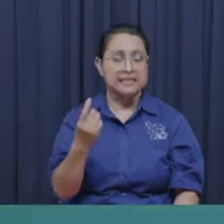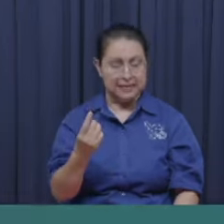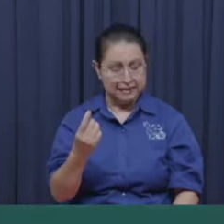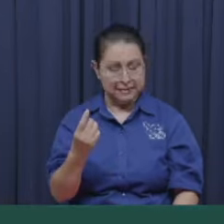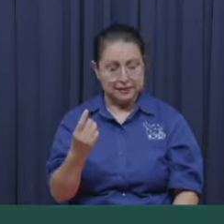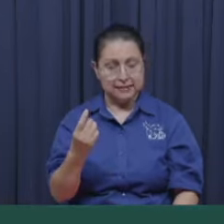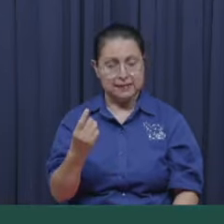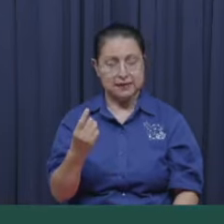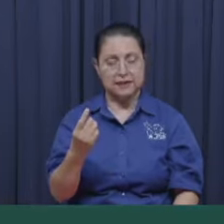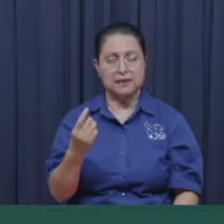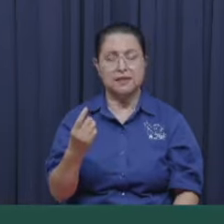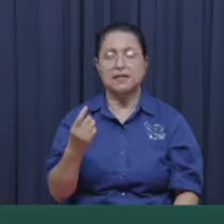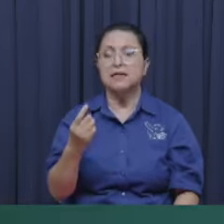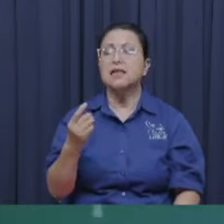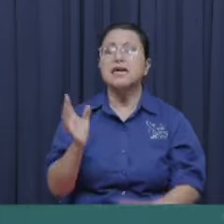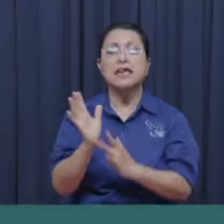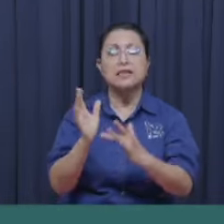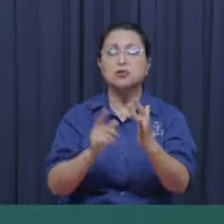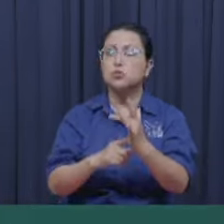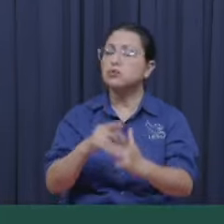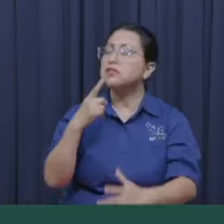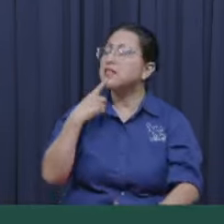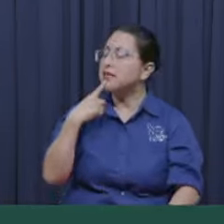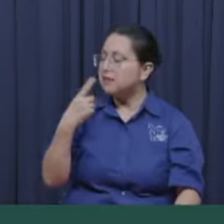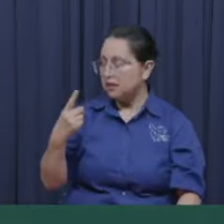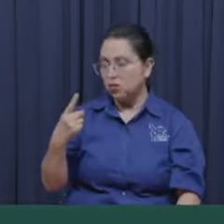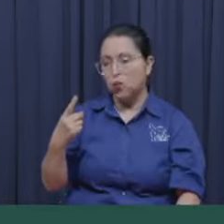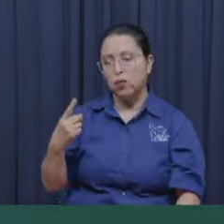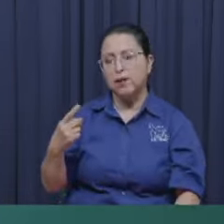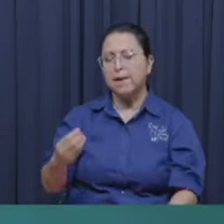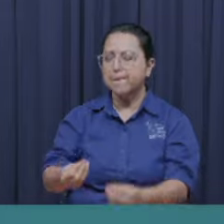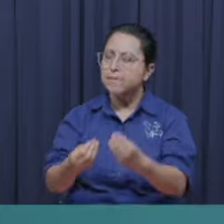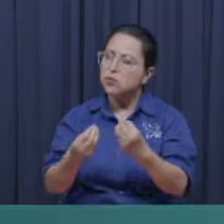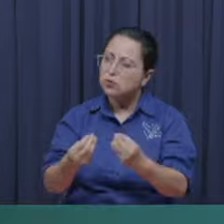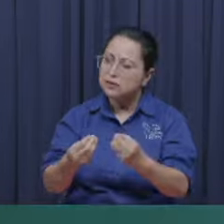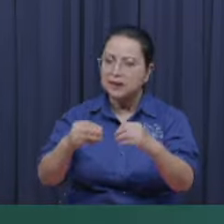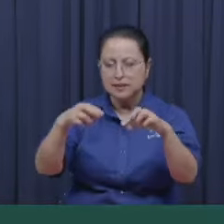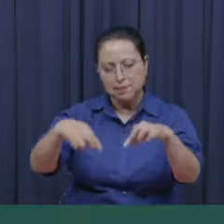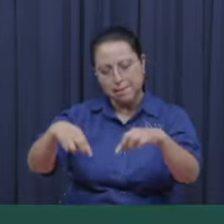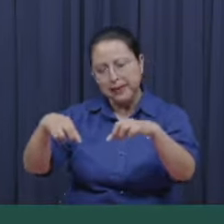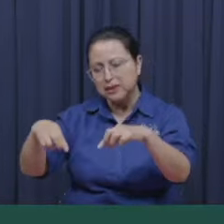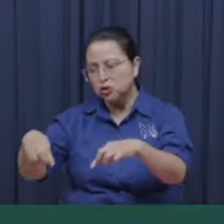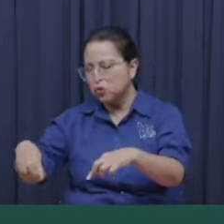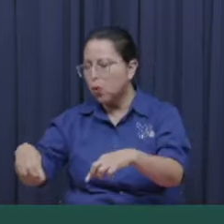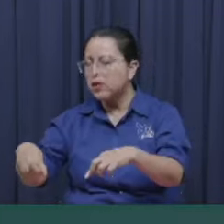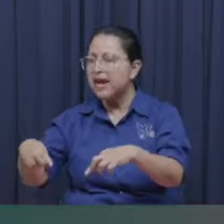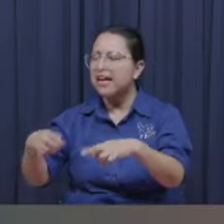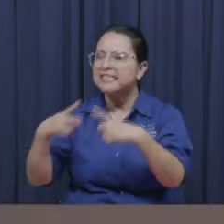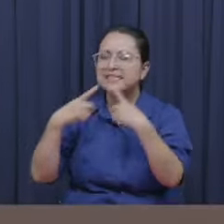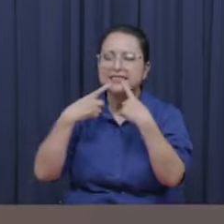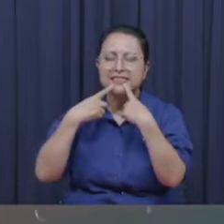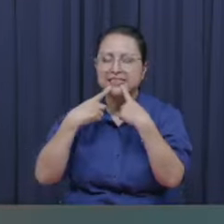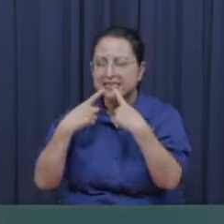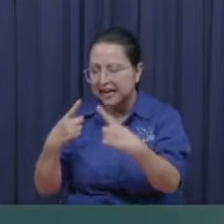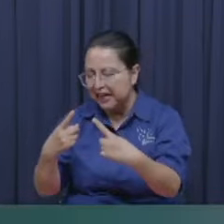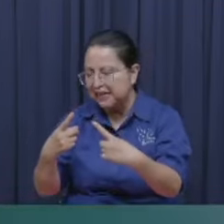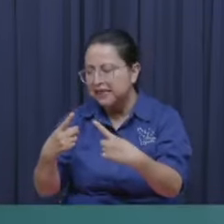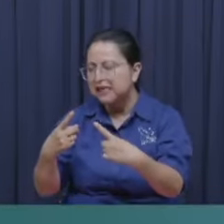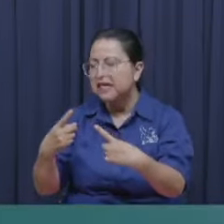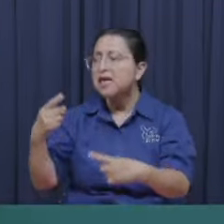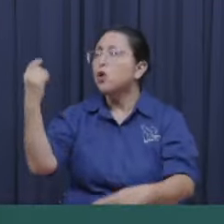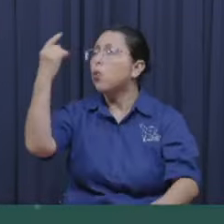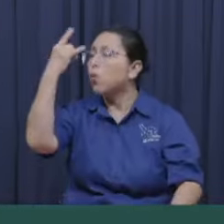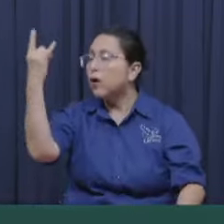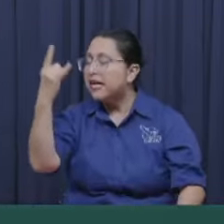ungido. O sea, lo que él está diciendo ahí es: va a venir mucha gente diciendo que son ungidos